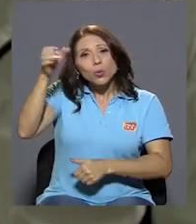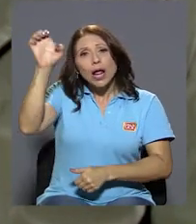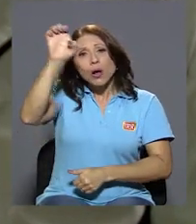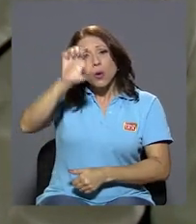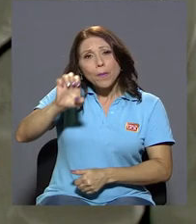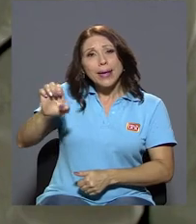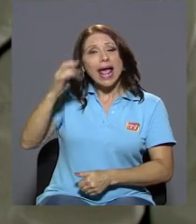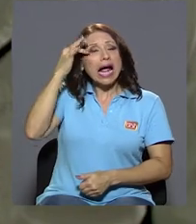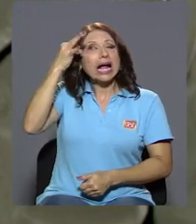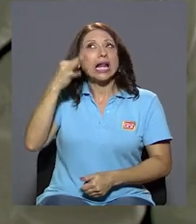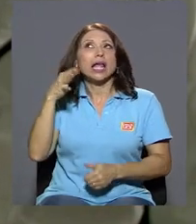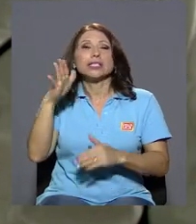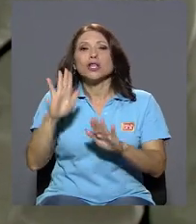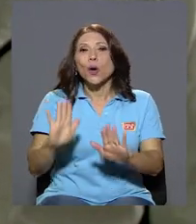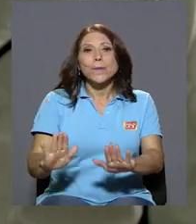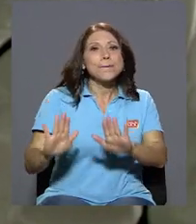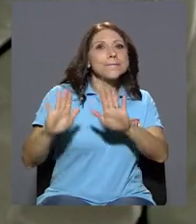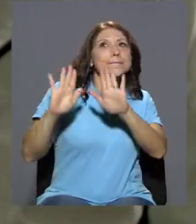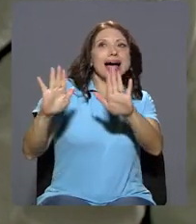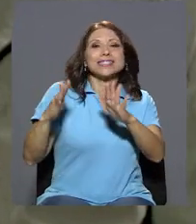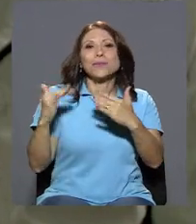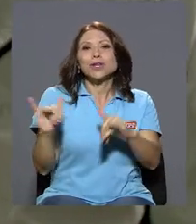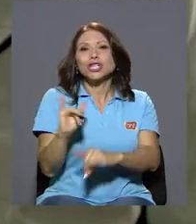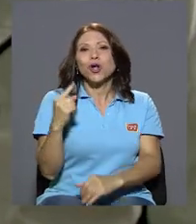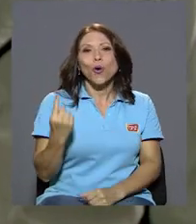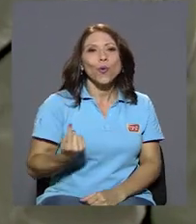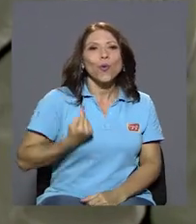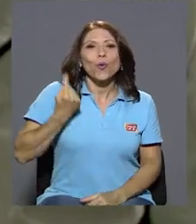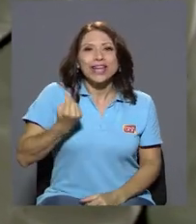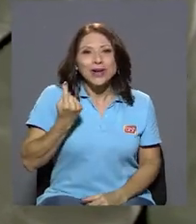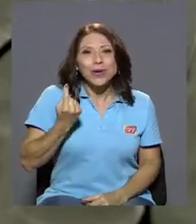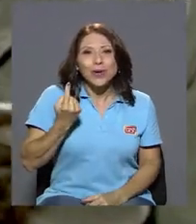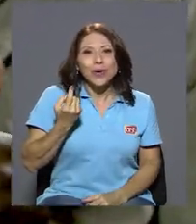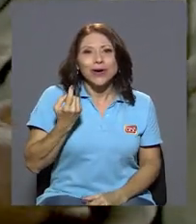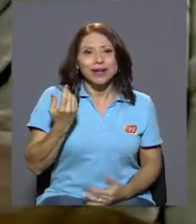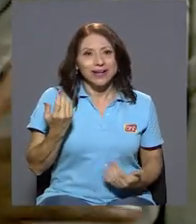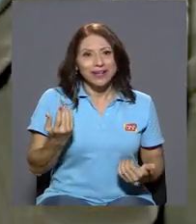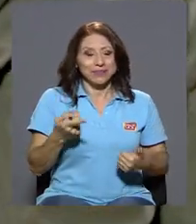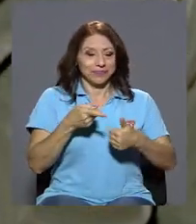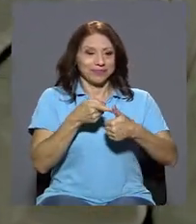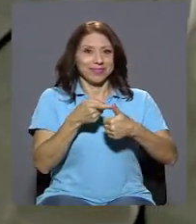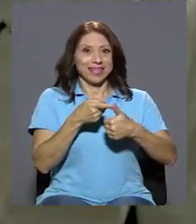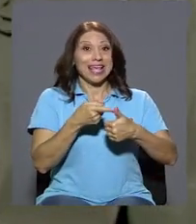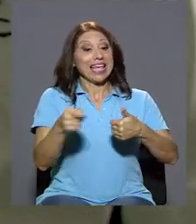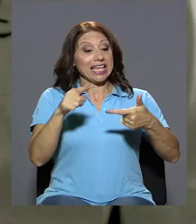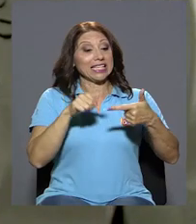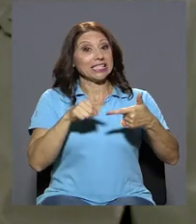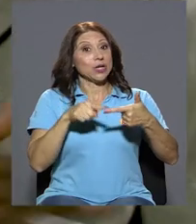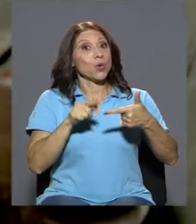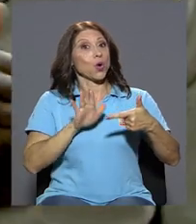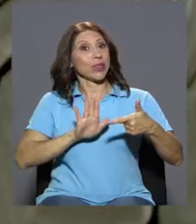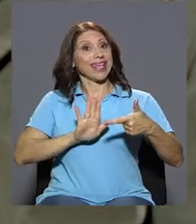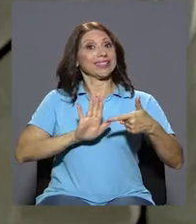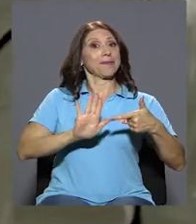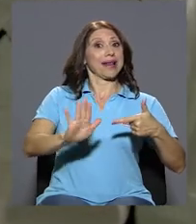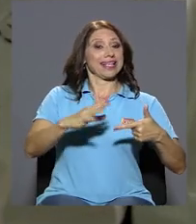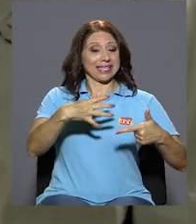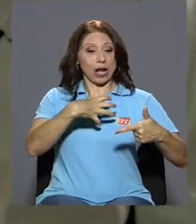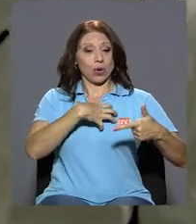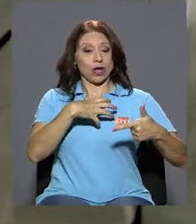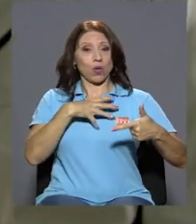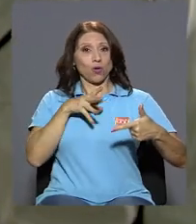es lo máximo es lo único son máximo y lo único y si uno desprecia de lo